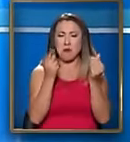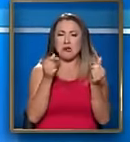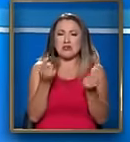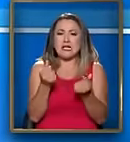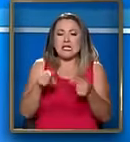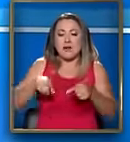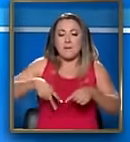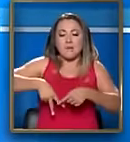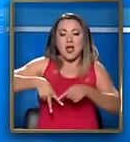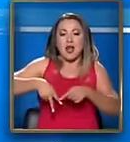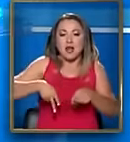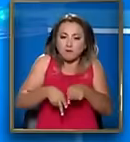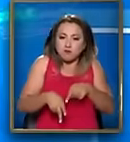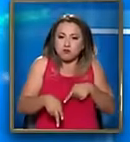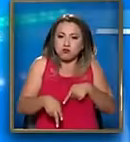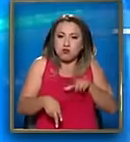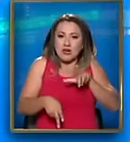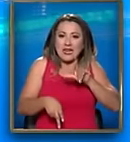ella.